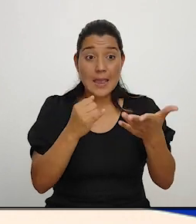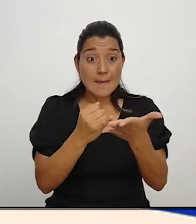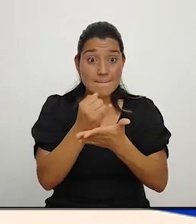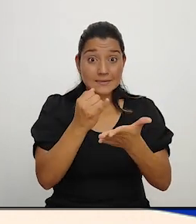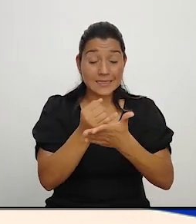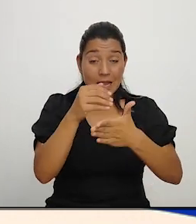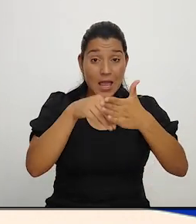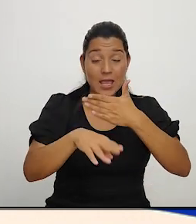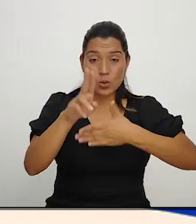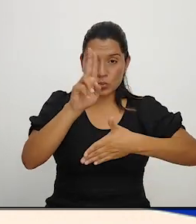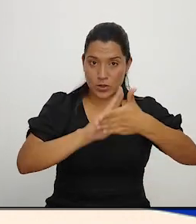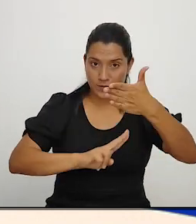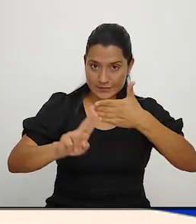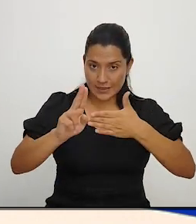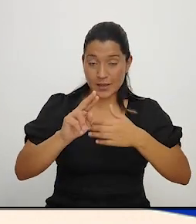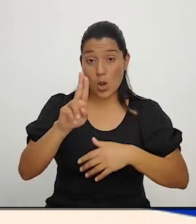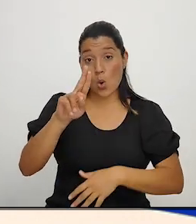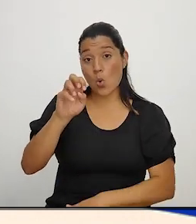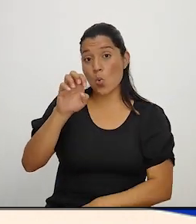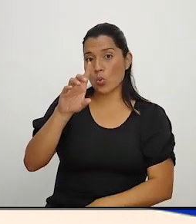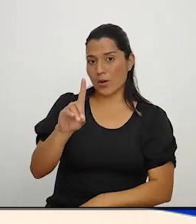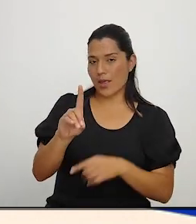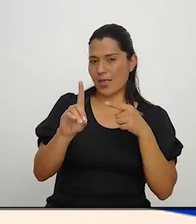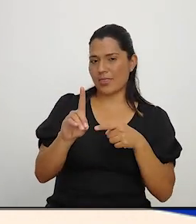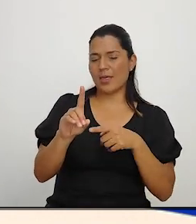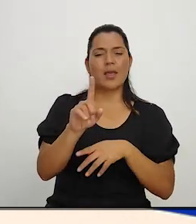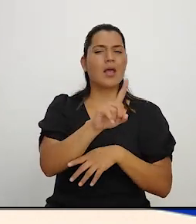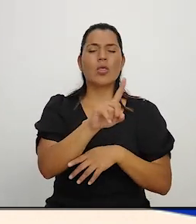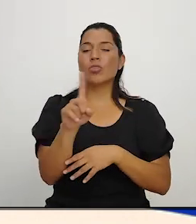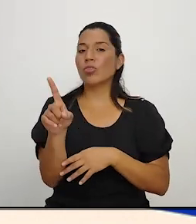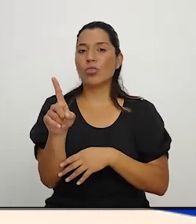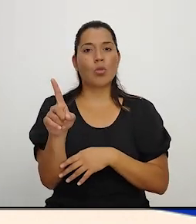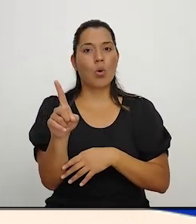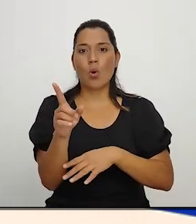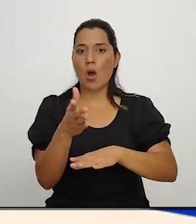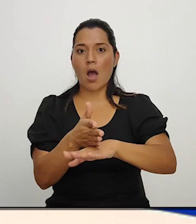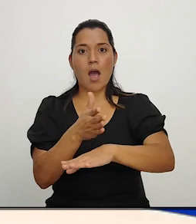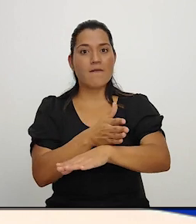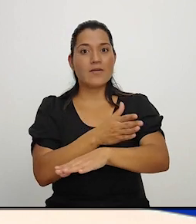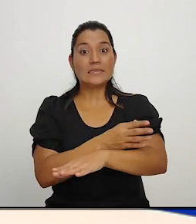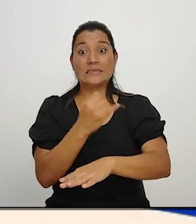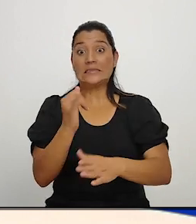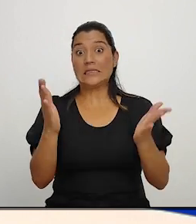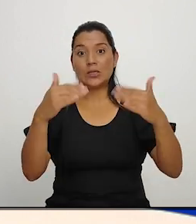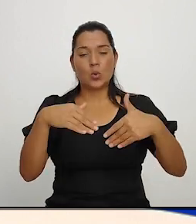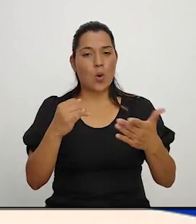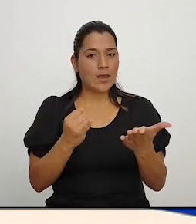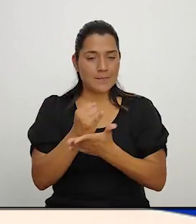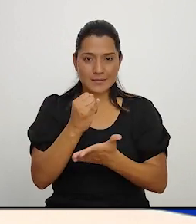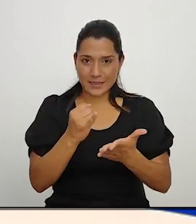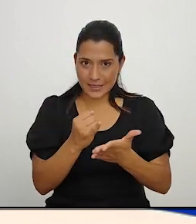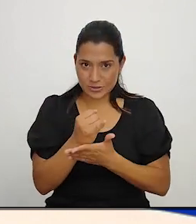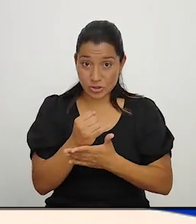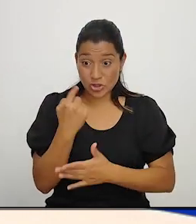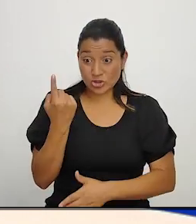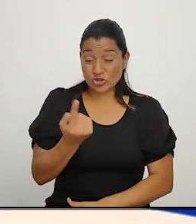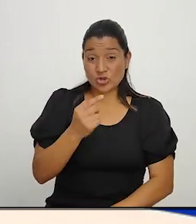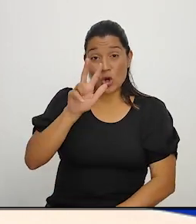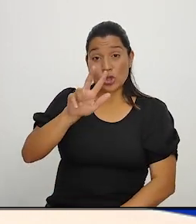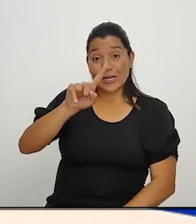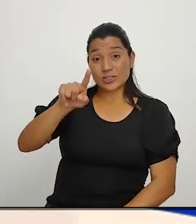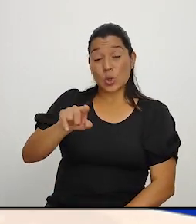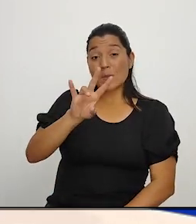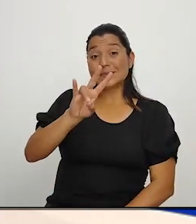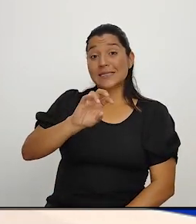Universitaria la unet no va a crecer si no hay investigación solo el 3.7